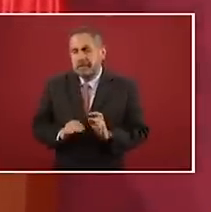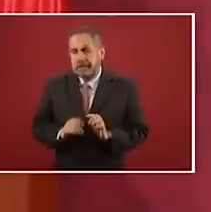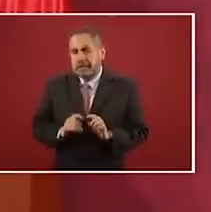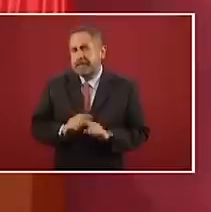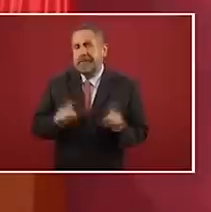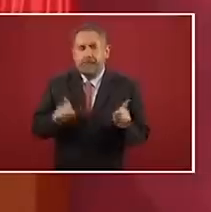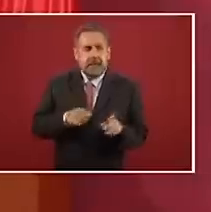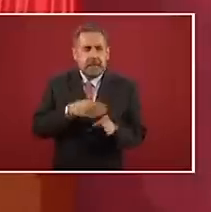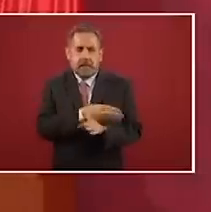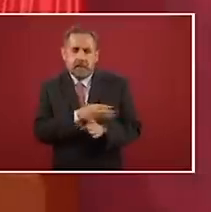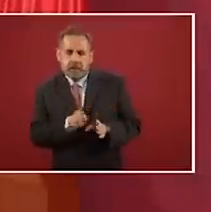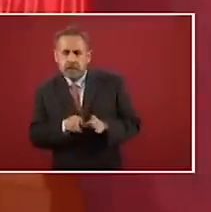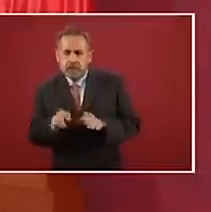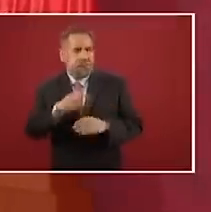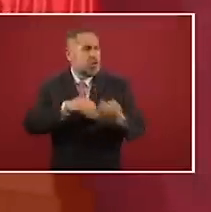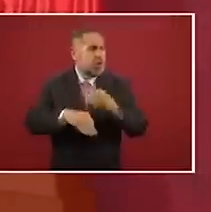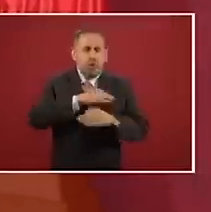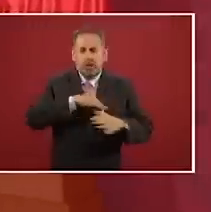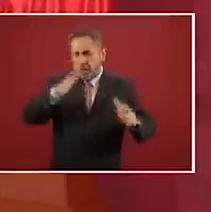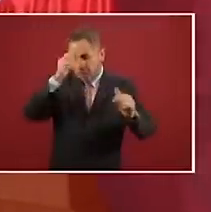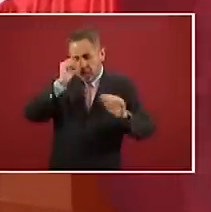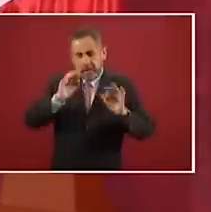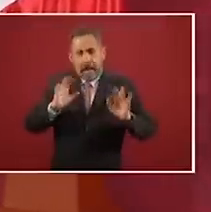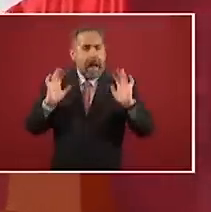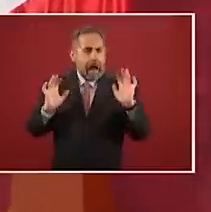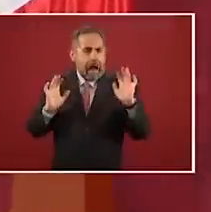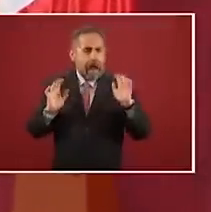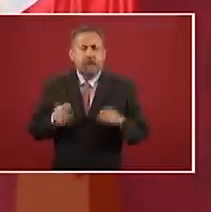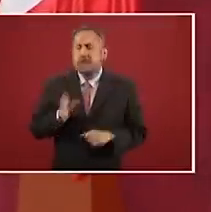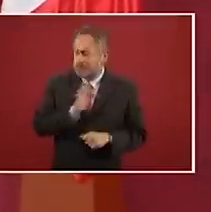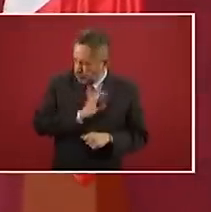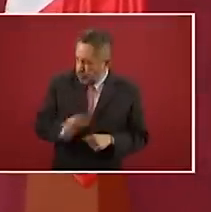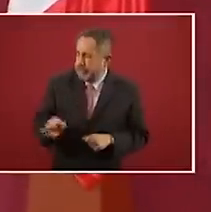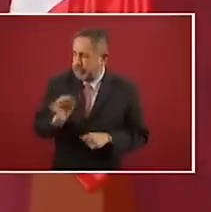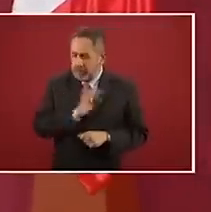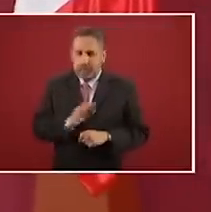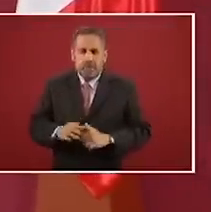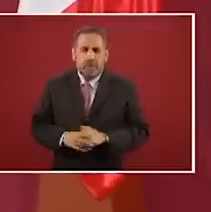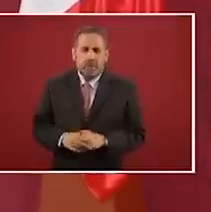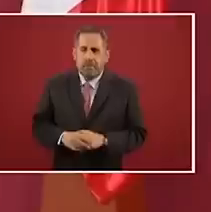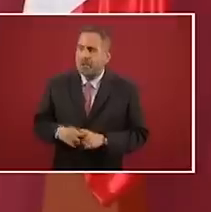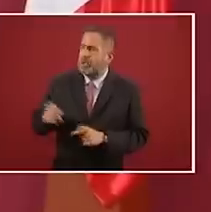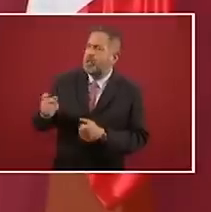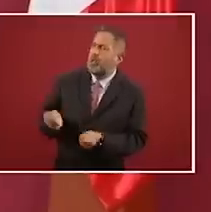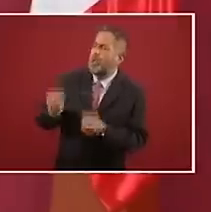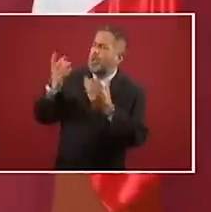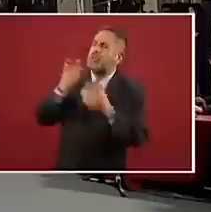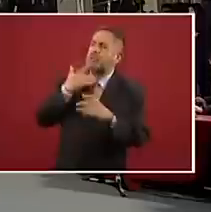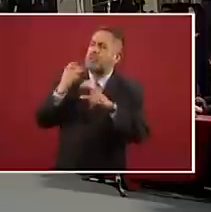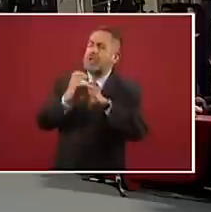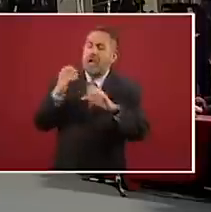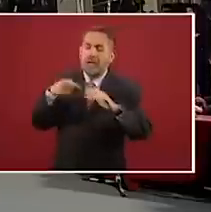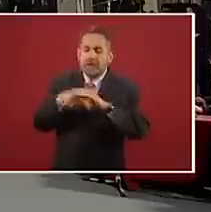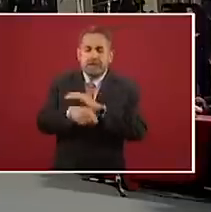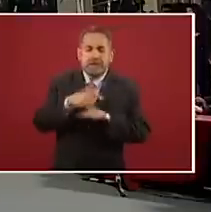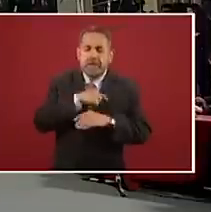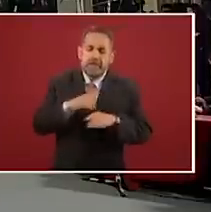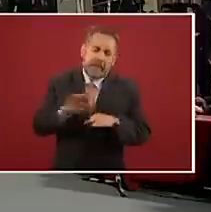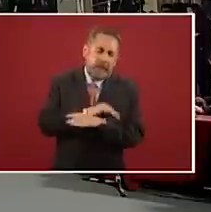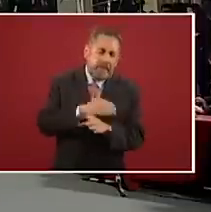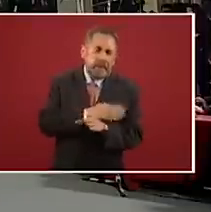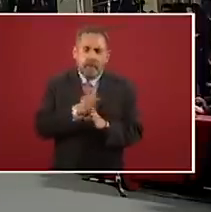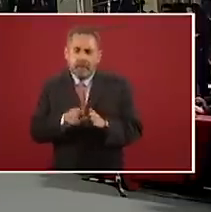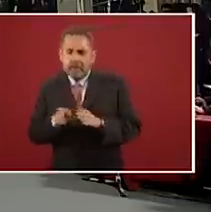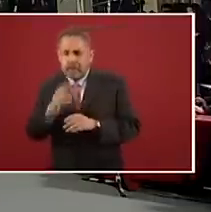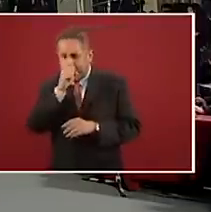distinto, aceptado por todos, y se puede con el diálogo. ¿Cuántos gasoductos más deben de ser desviados bajo